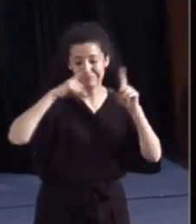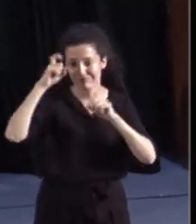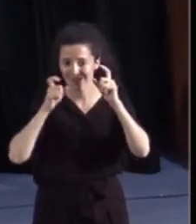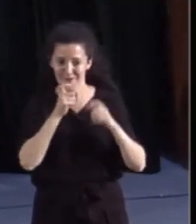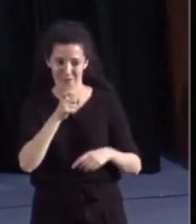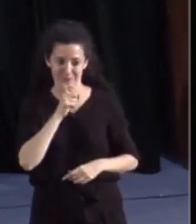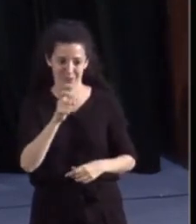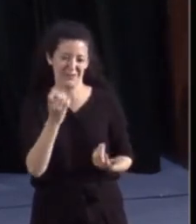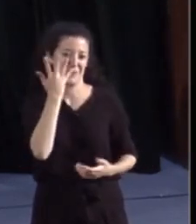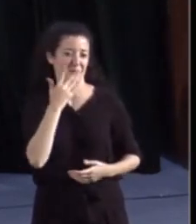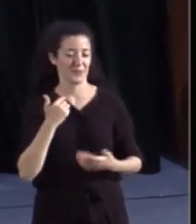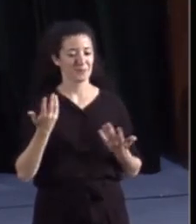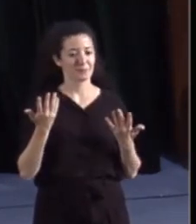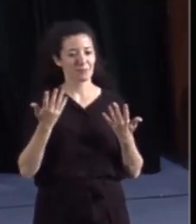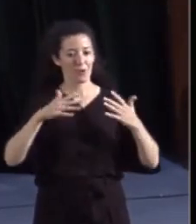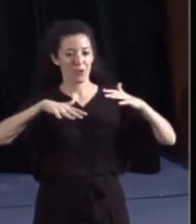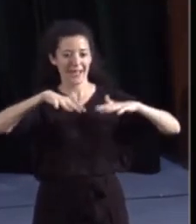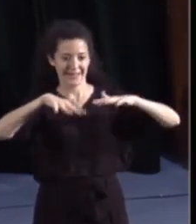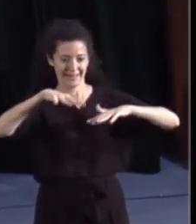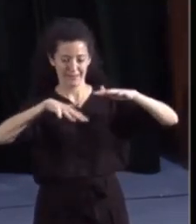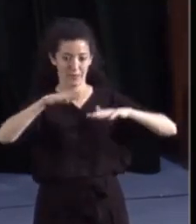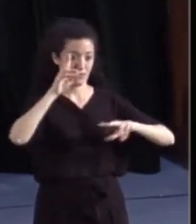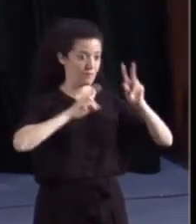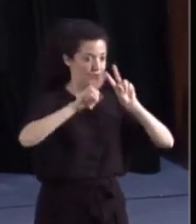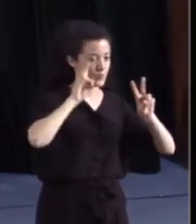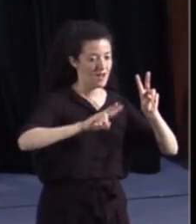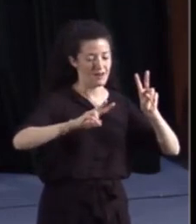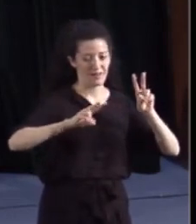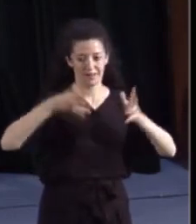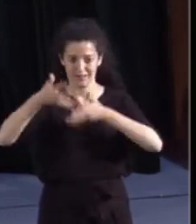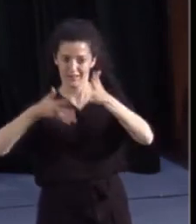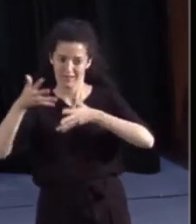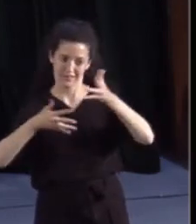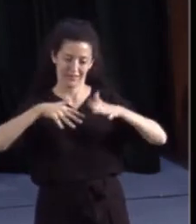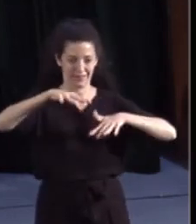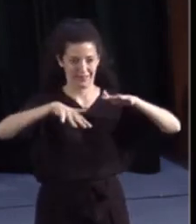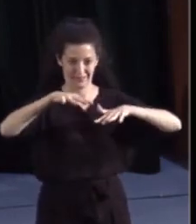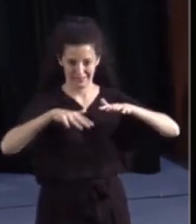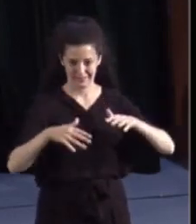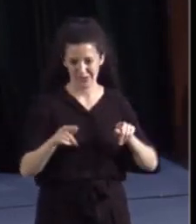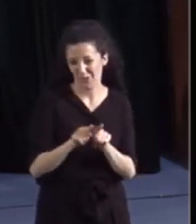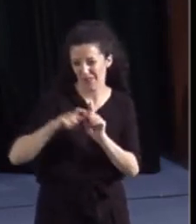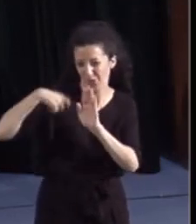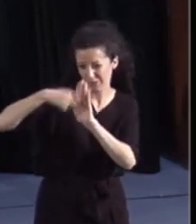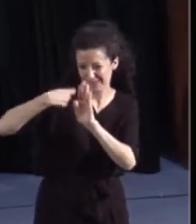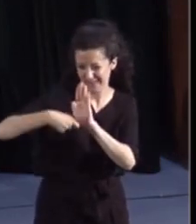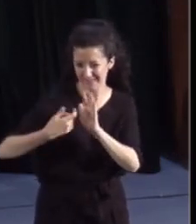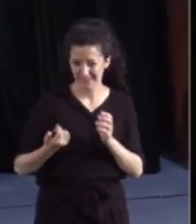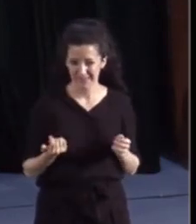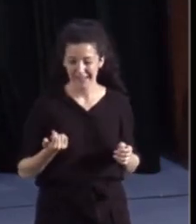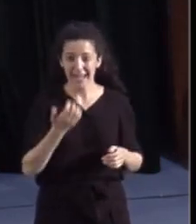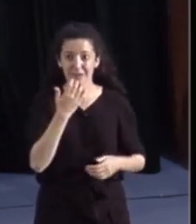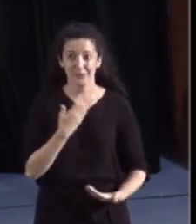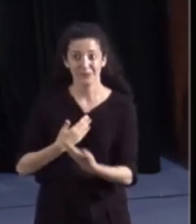la información visual, por ejemplo, de la película o documental, y la de la lengua de signos. Sí, por eso os parece que lo mejor estas intérpretes son